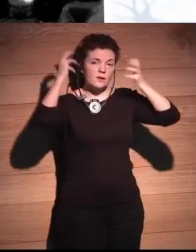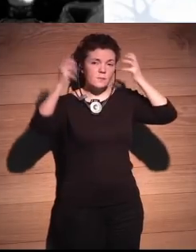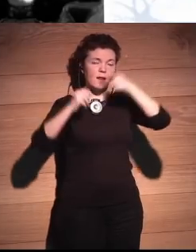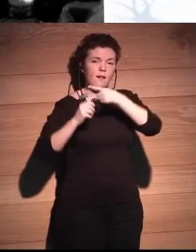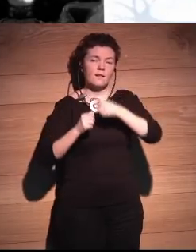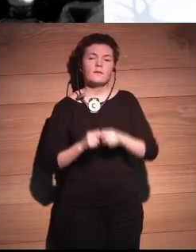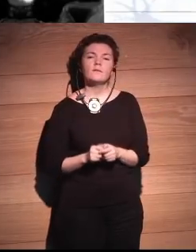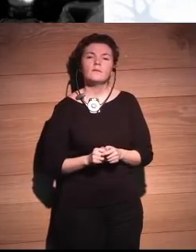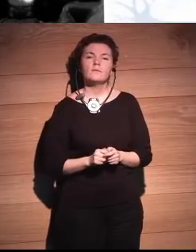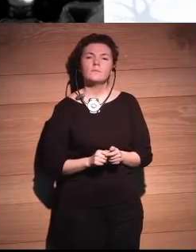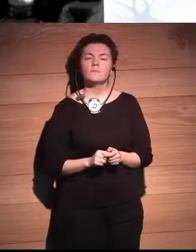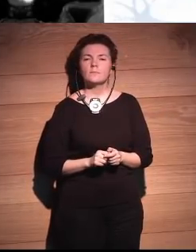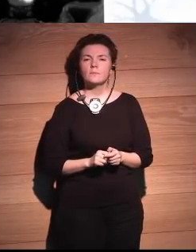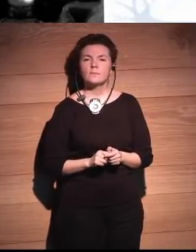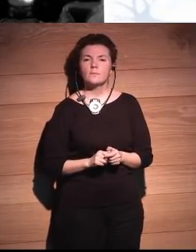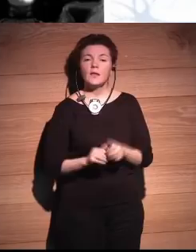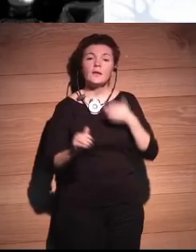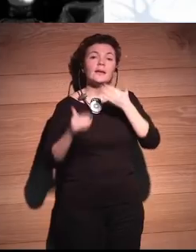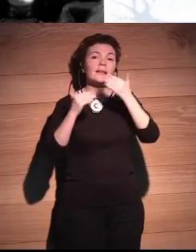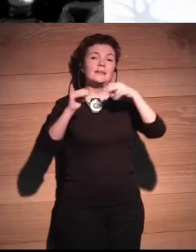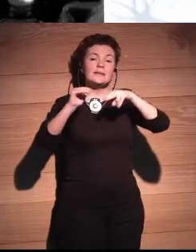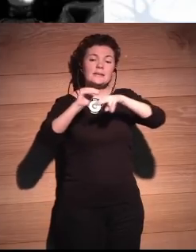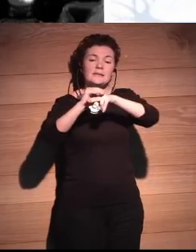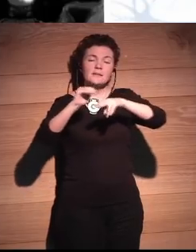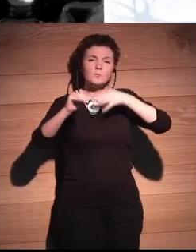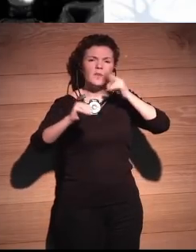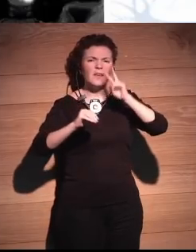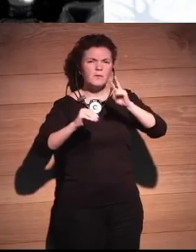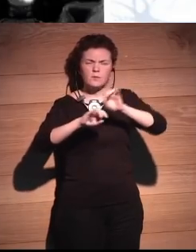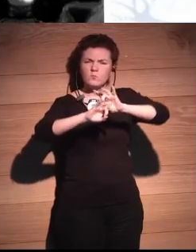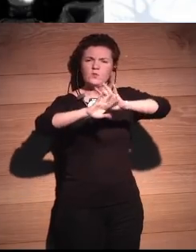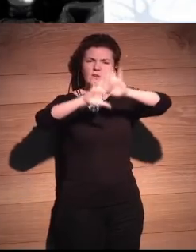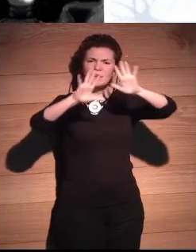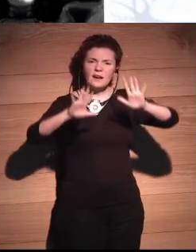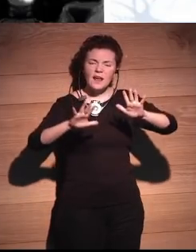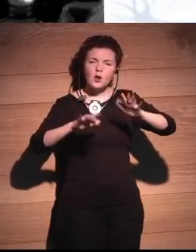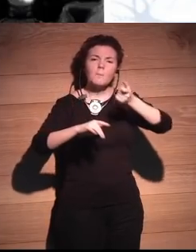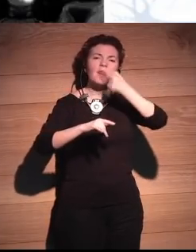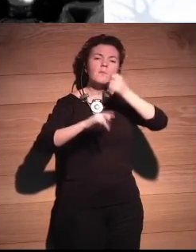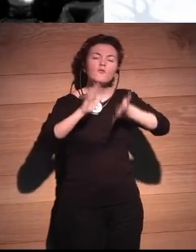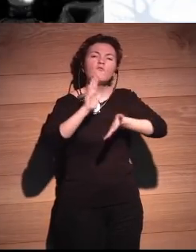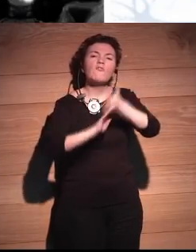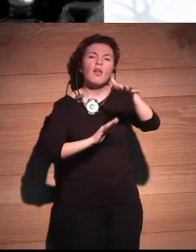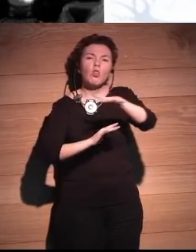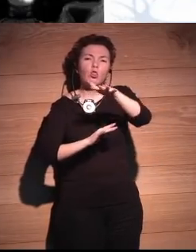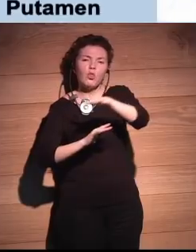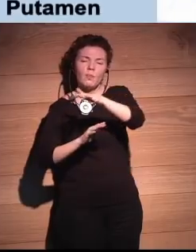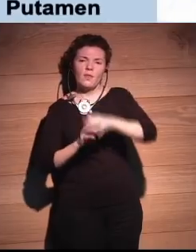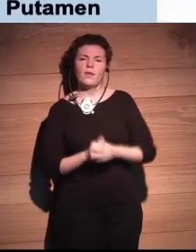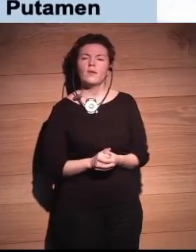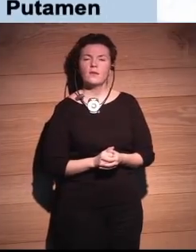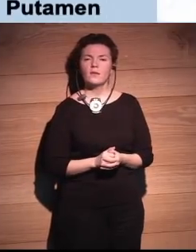y con resonancia magnética podemos ver de forma muy clara hacia dónde se está dirigiendo el